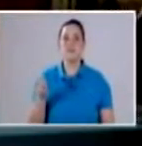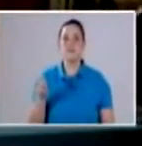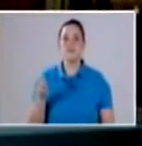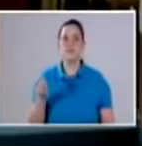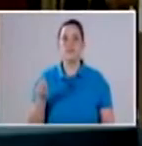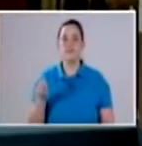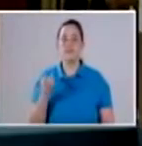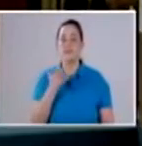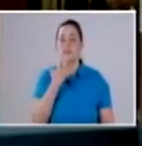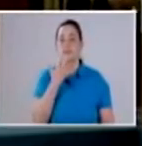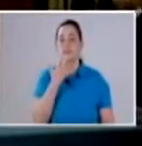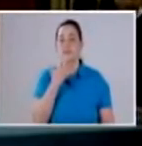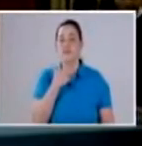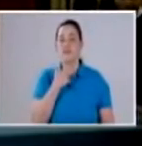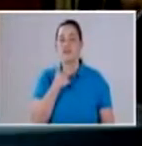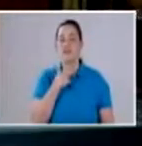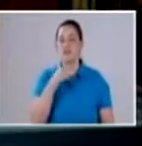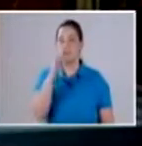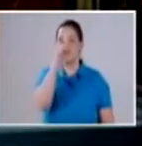color le gusta?